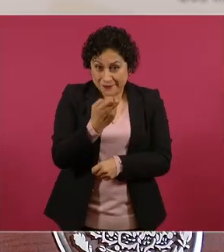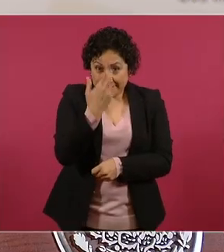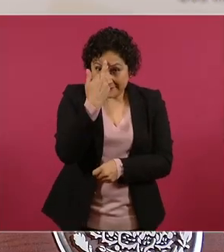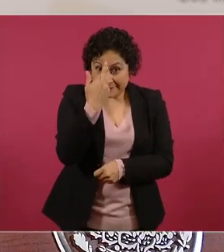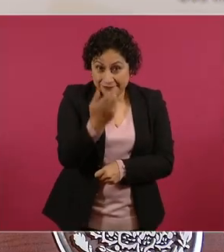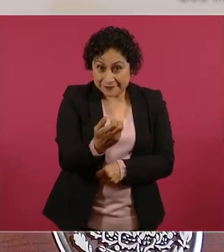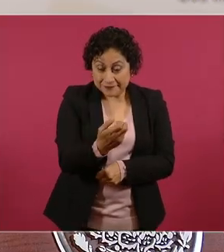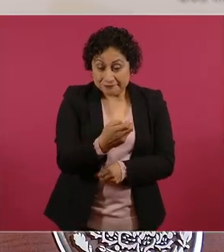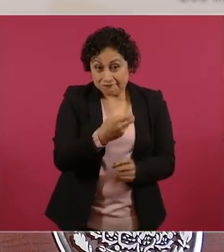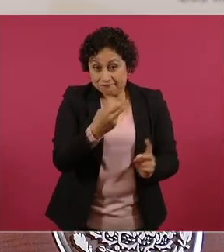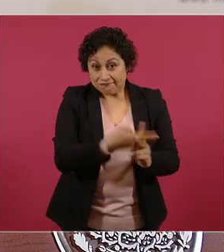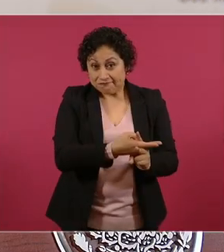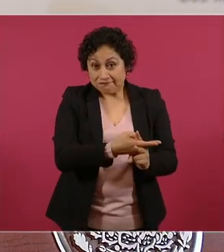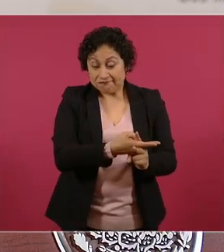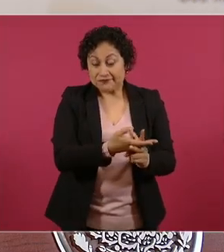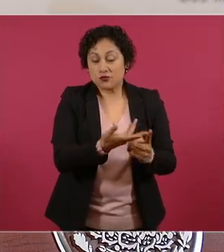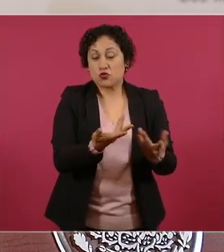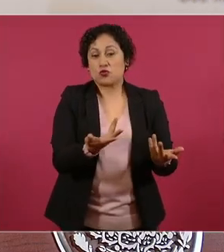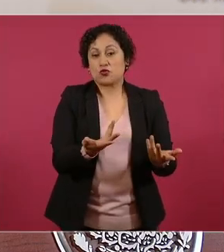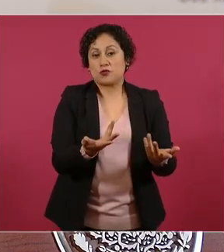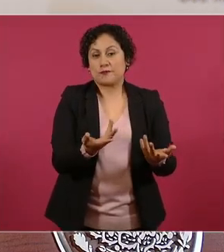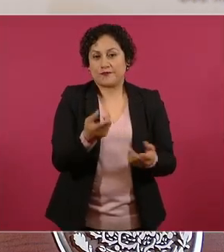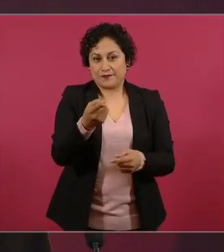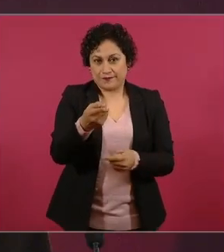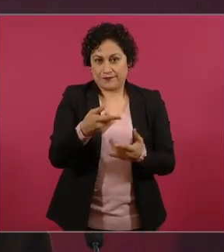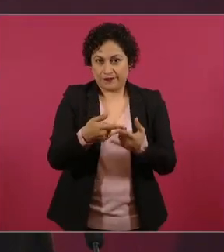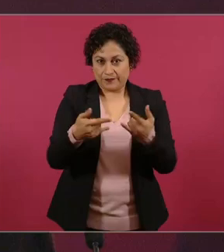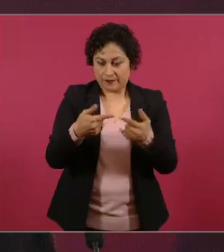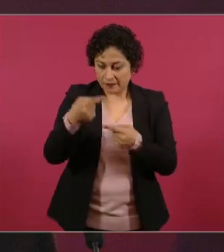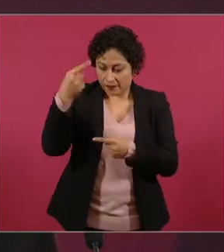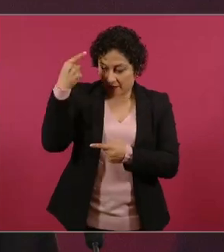cuando se conoce la historia, y ahora resulta que